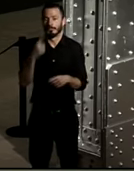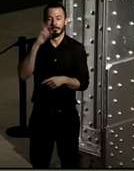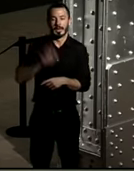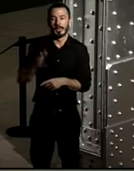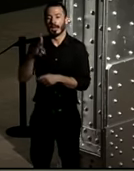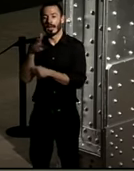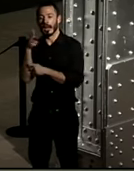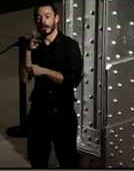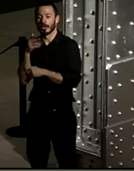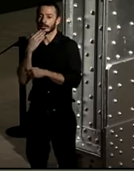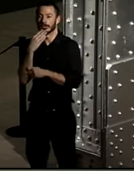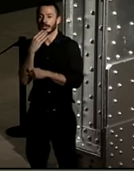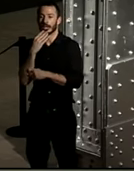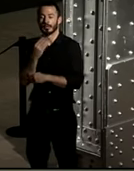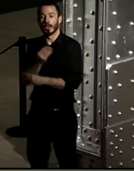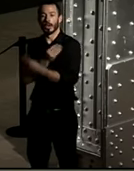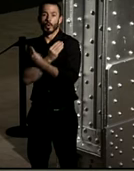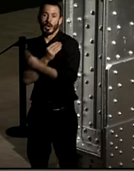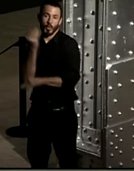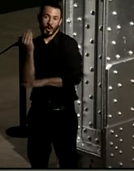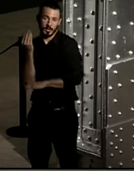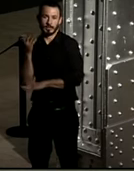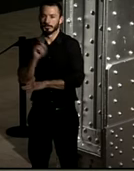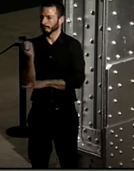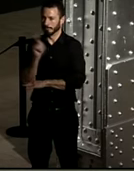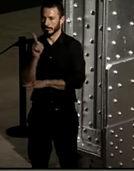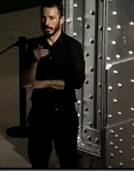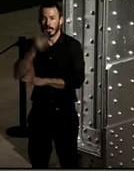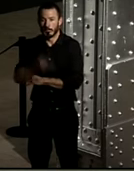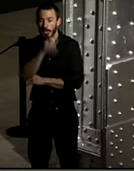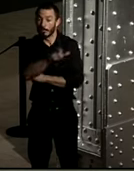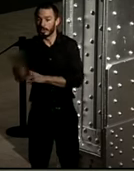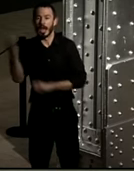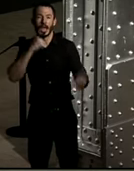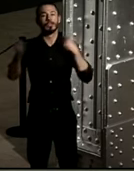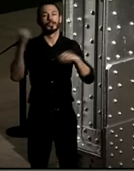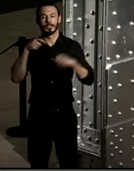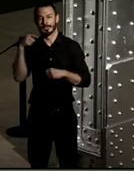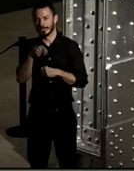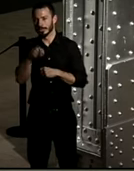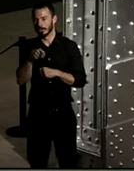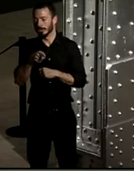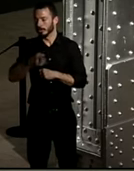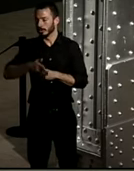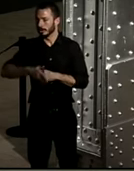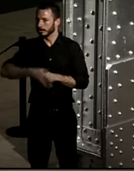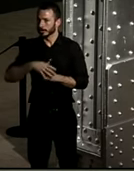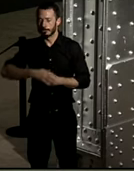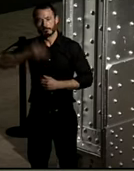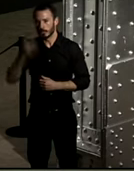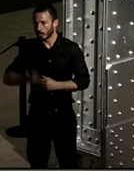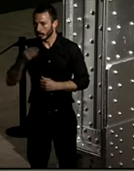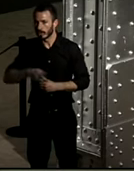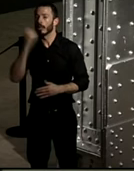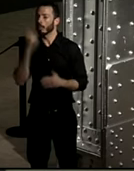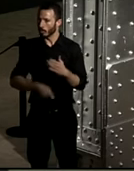no, si lo importante es lo que tienes ahí. Entonces el trabajo con los actores, no sé, me parece la parte más natural y obligatoria de mi